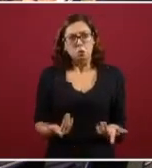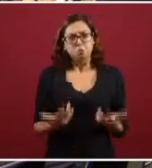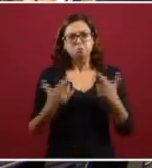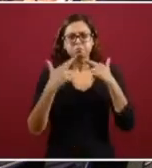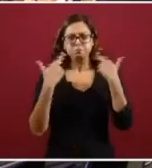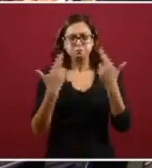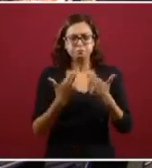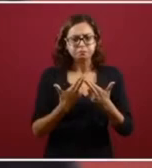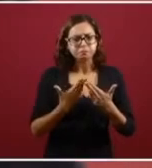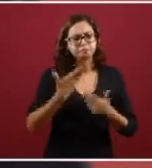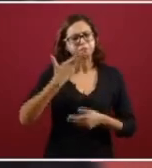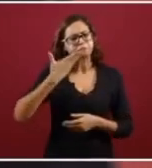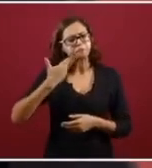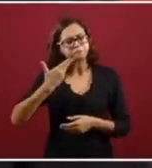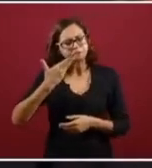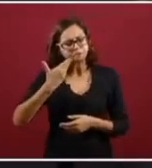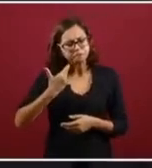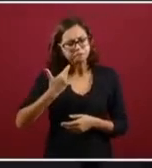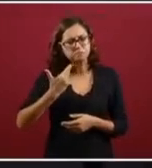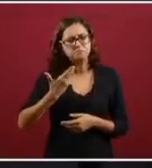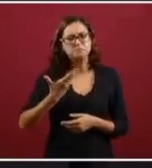cordial, distinta